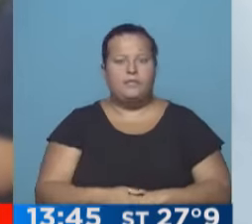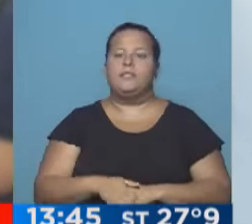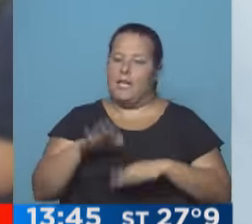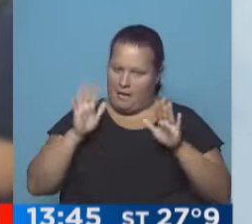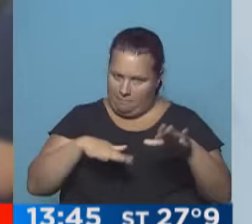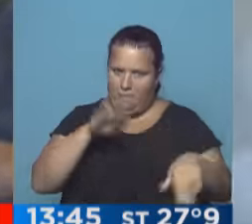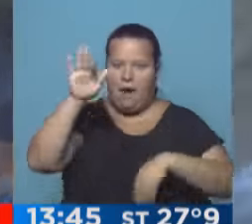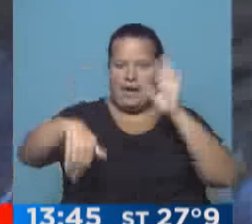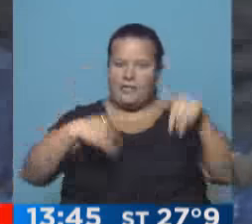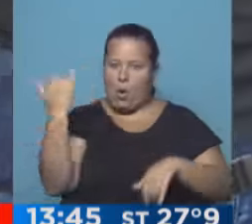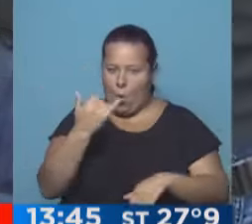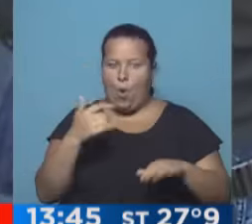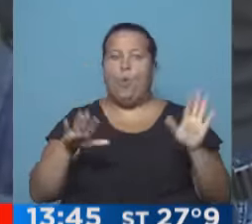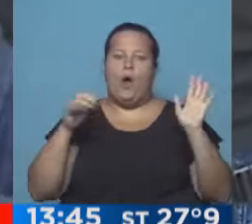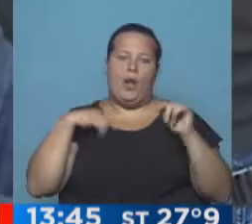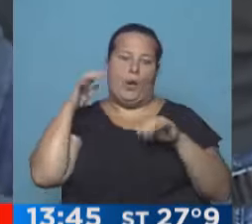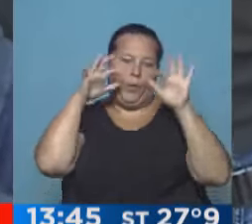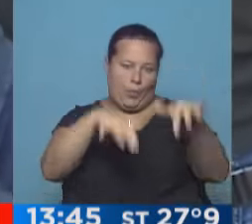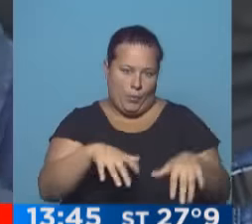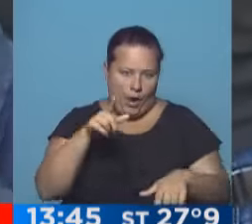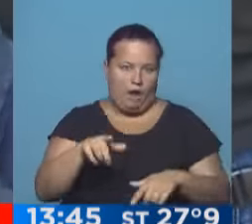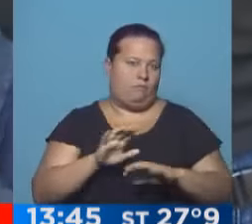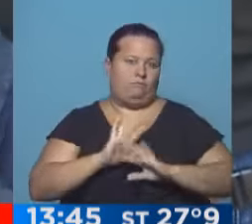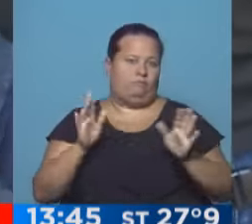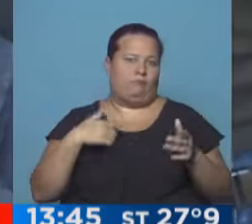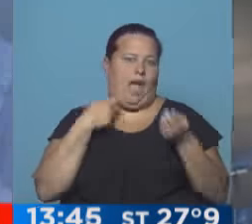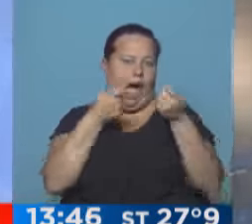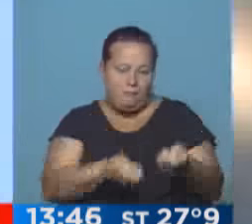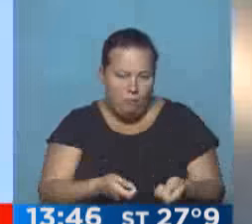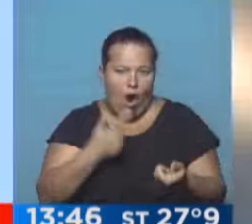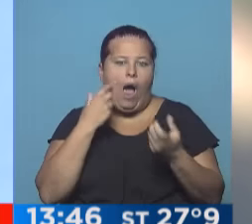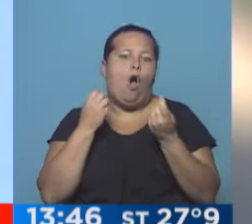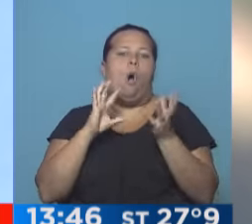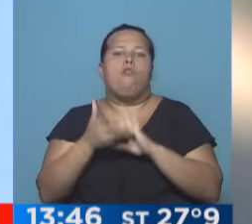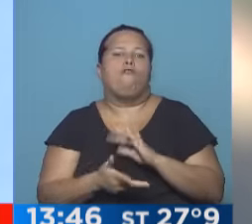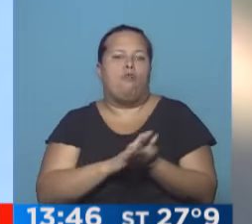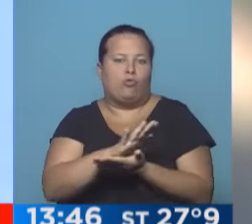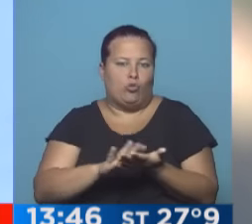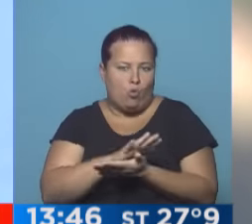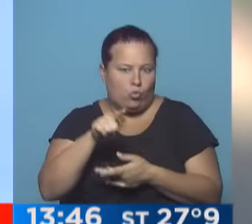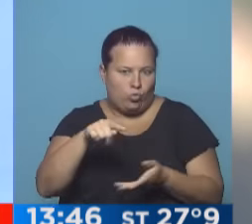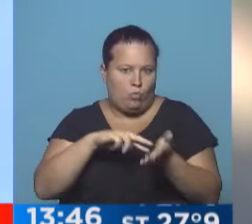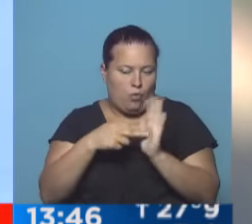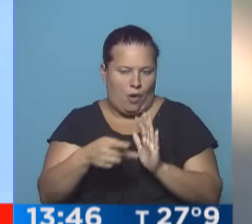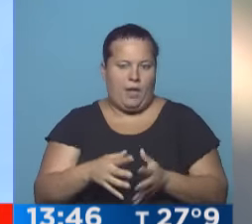una marcha convocada el jueves y bueno, ahí estaremos dando nuestro apoyo y viendo cómo se puede resolver este tema.